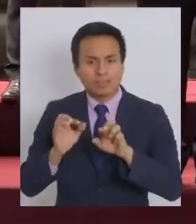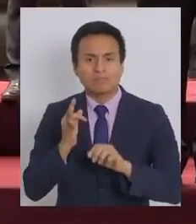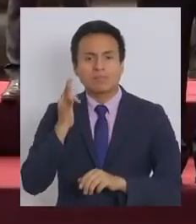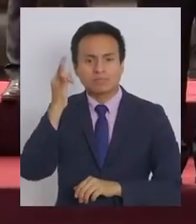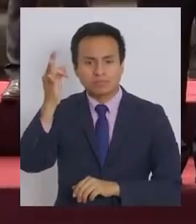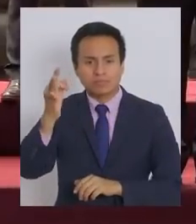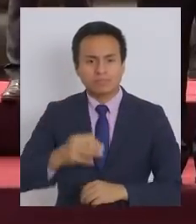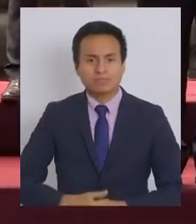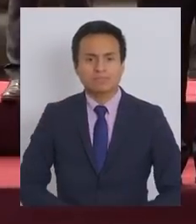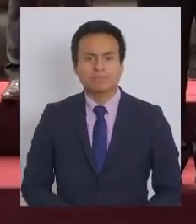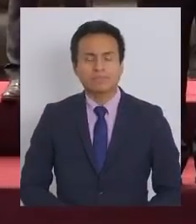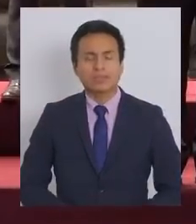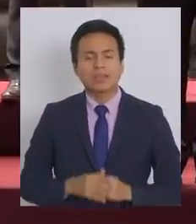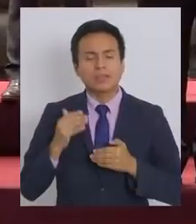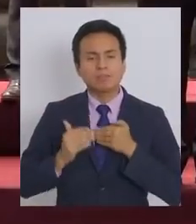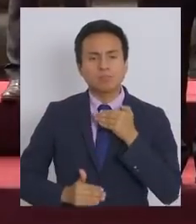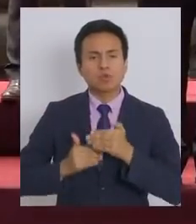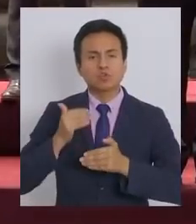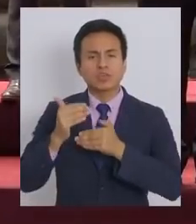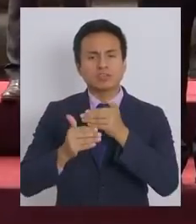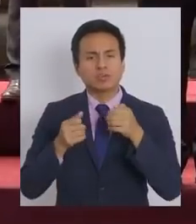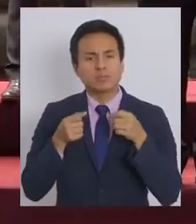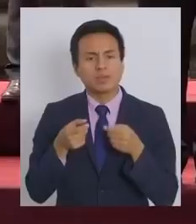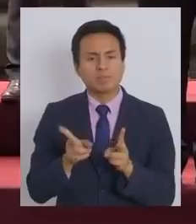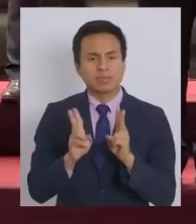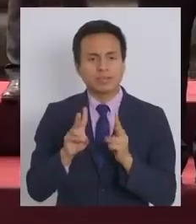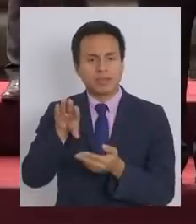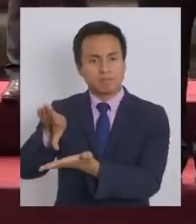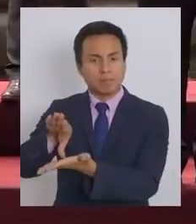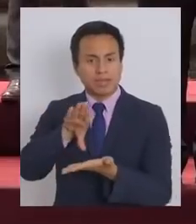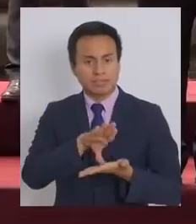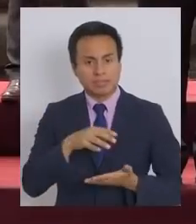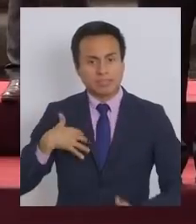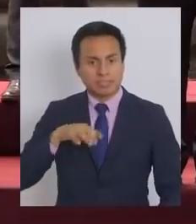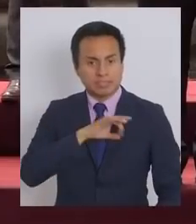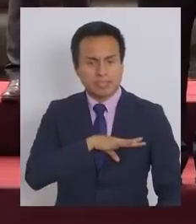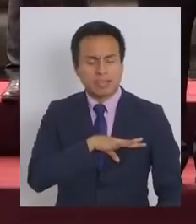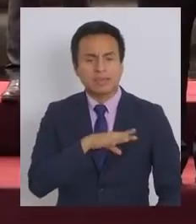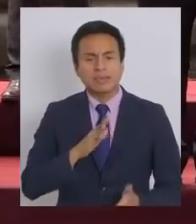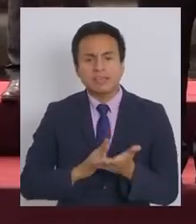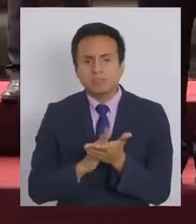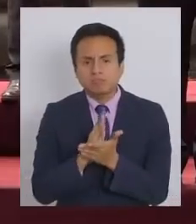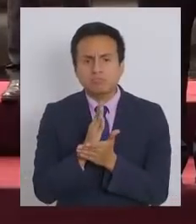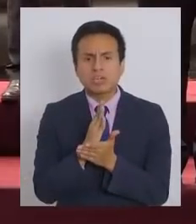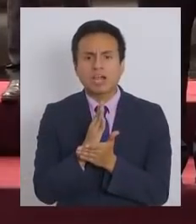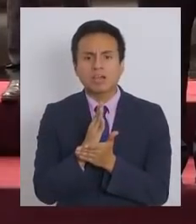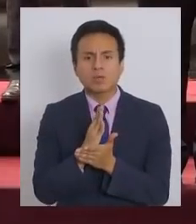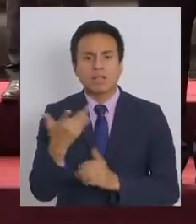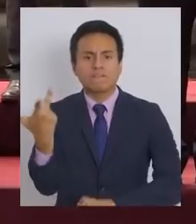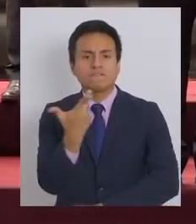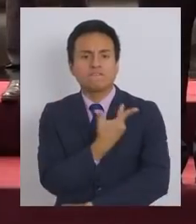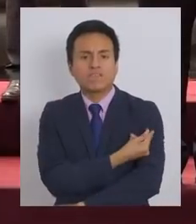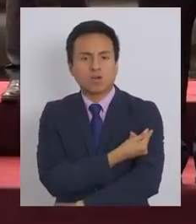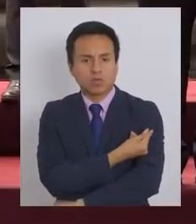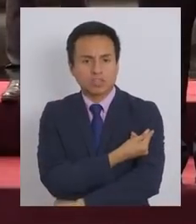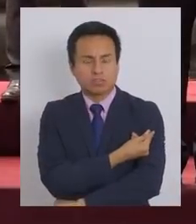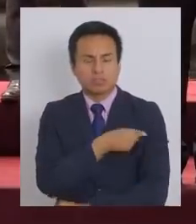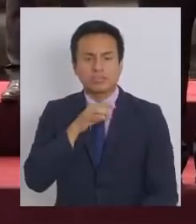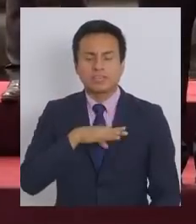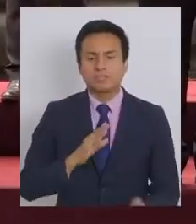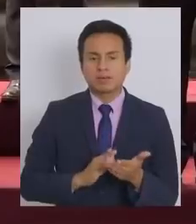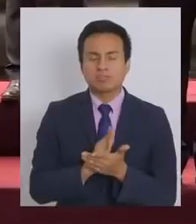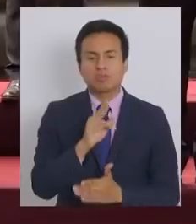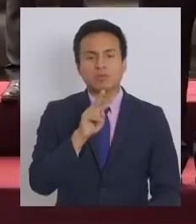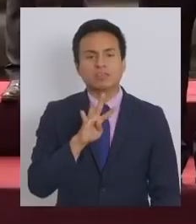futuro. Y este proceso nos ha permitido en ambos países iniciar la vacunación que en Chile partió